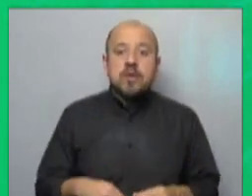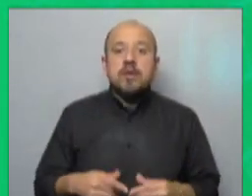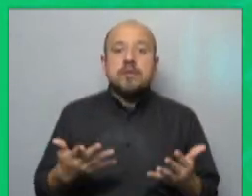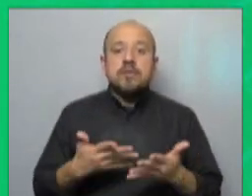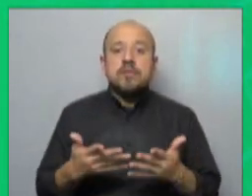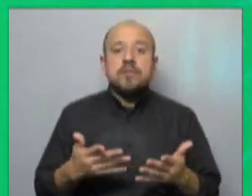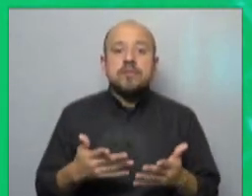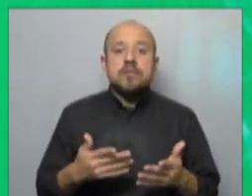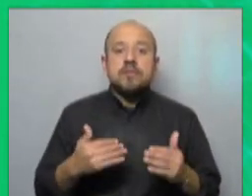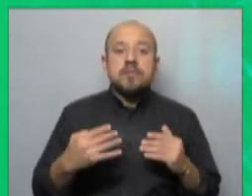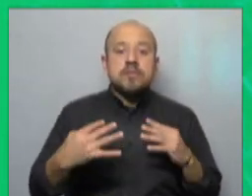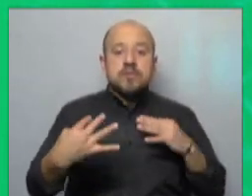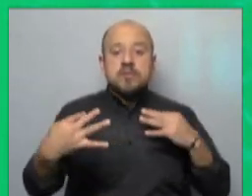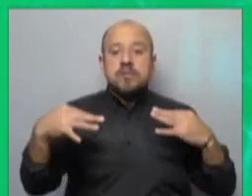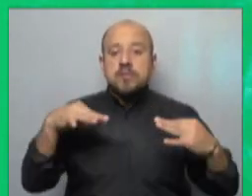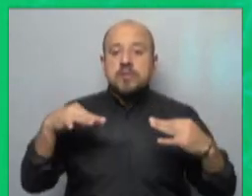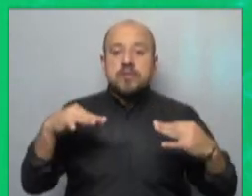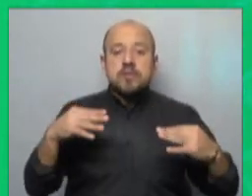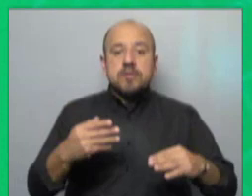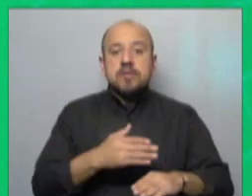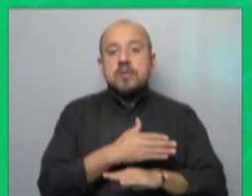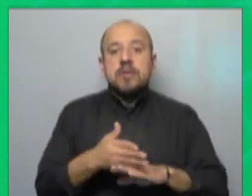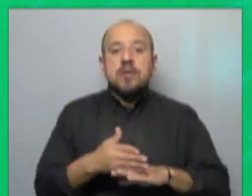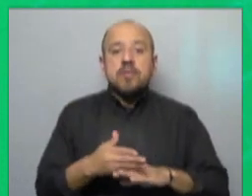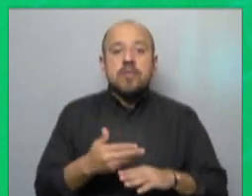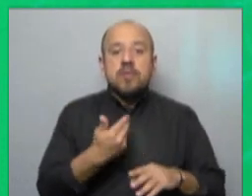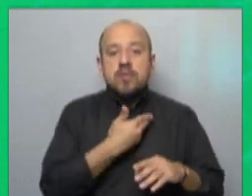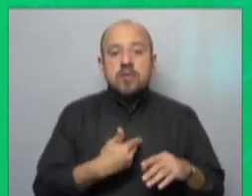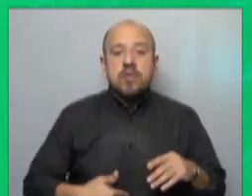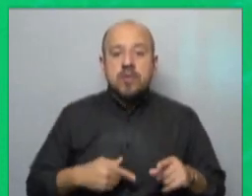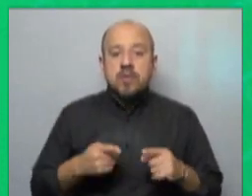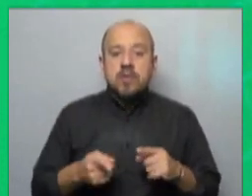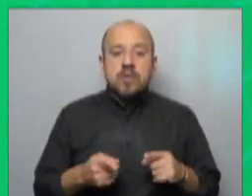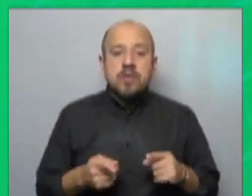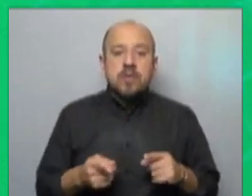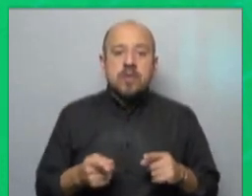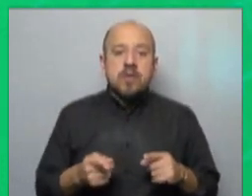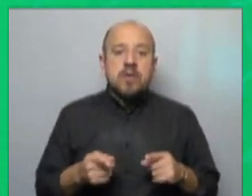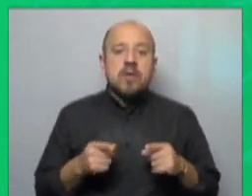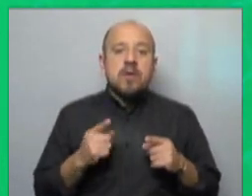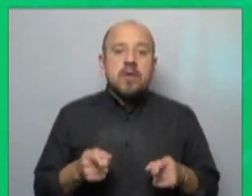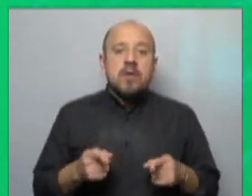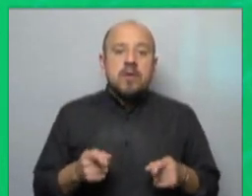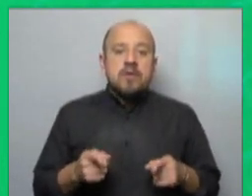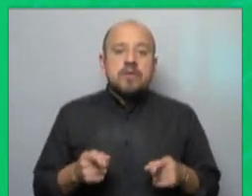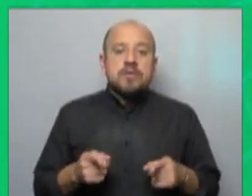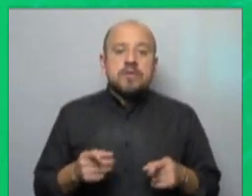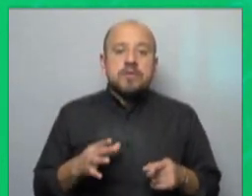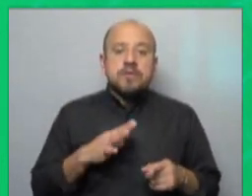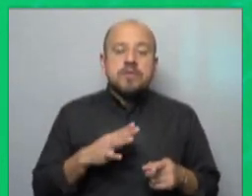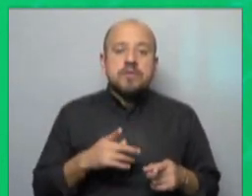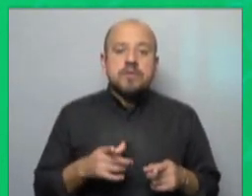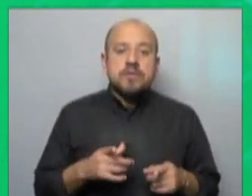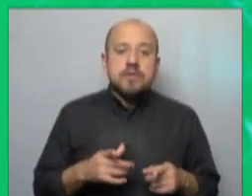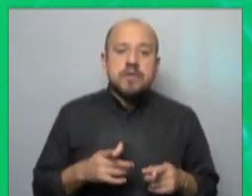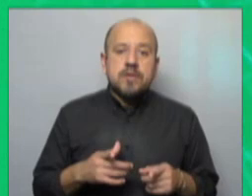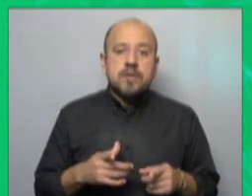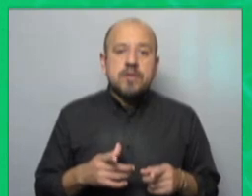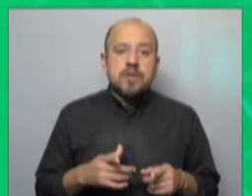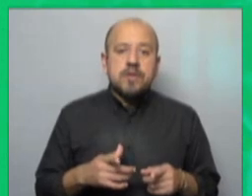pasaba a ser oposición después de haber sido gobierno esto además se sumó a